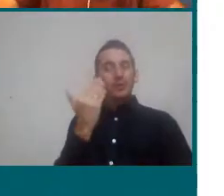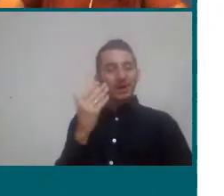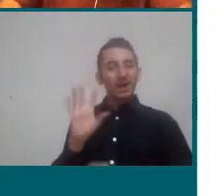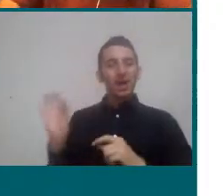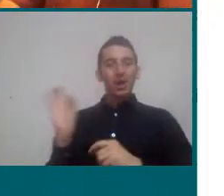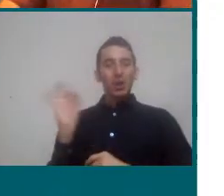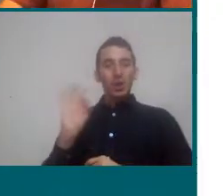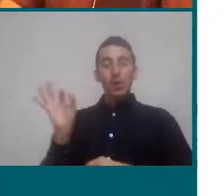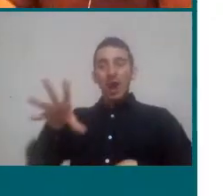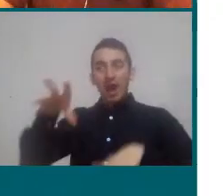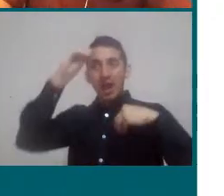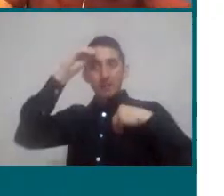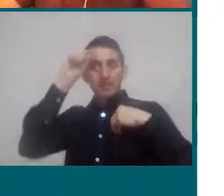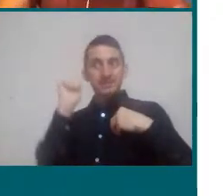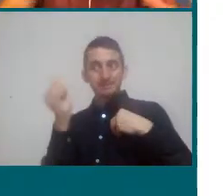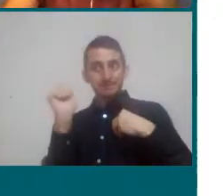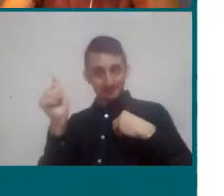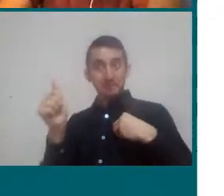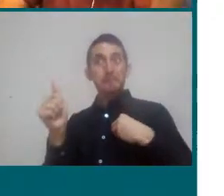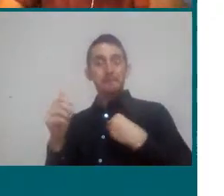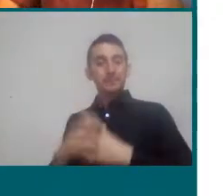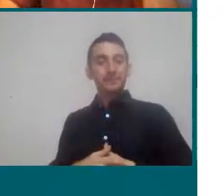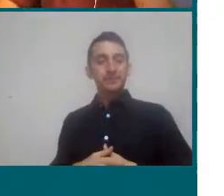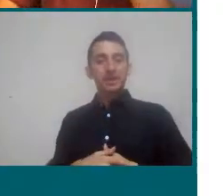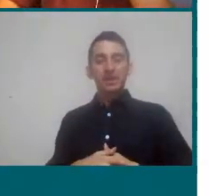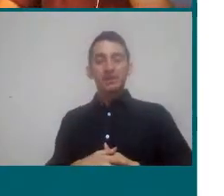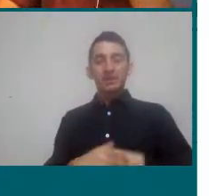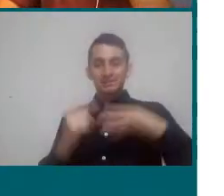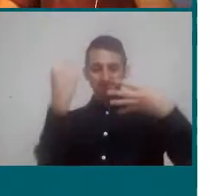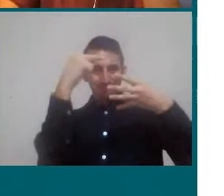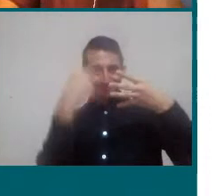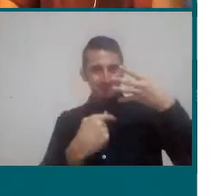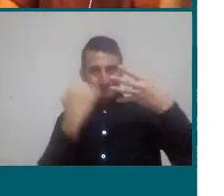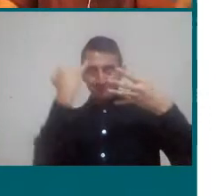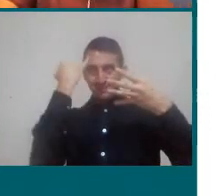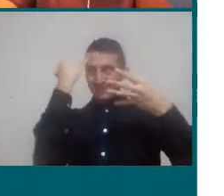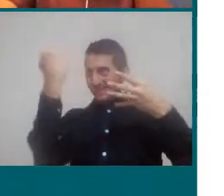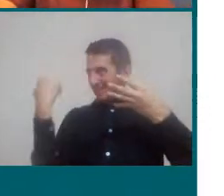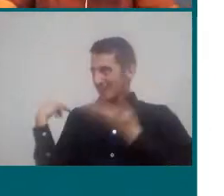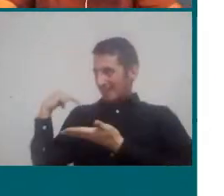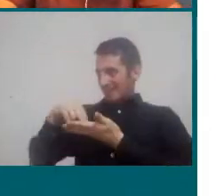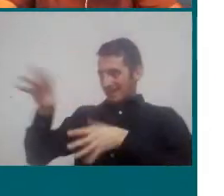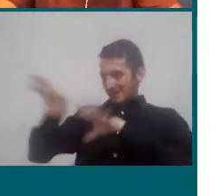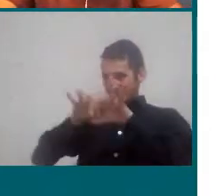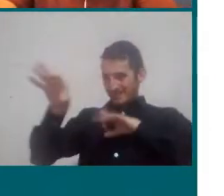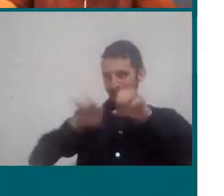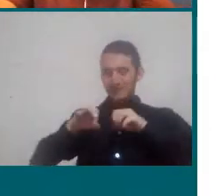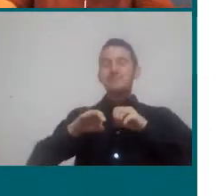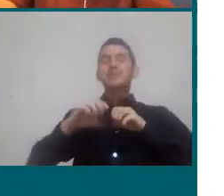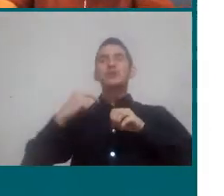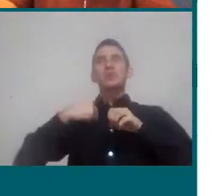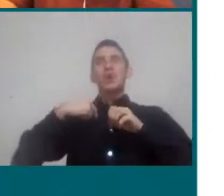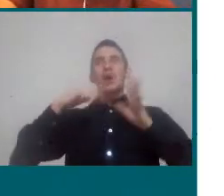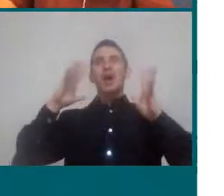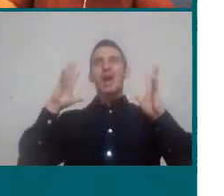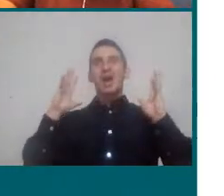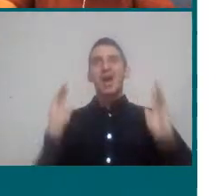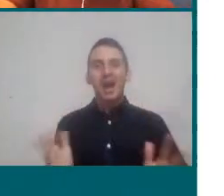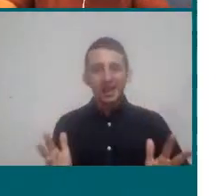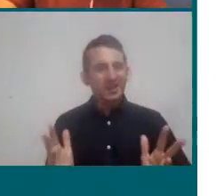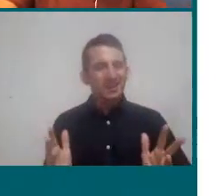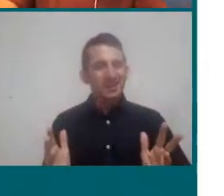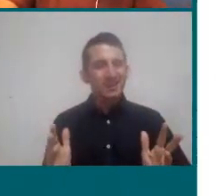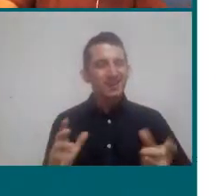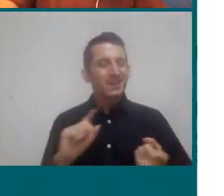los aprendizajes basados en proyectos. Y con todas estas ideas llegué a una gran conclusión. Dije, ostras, ¿qué cambio